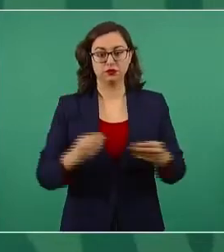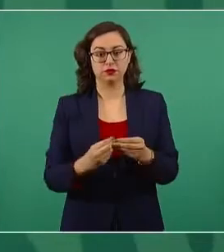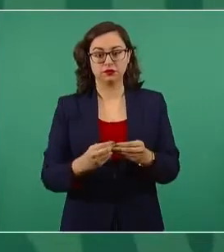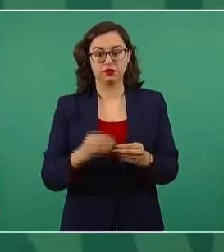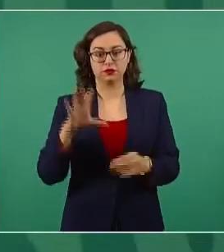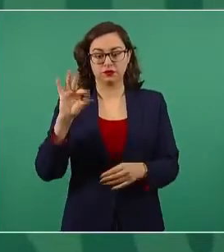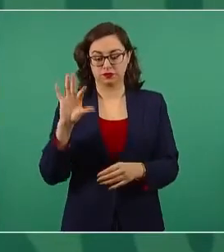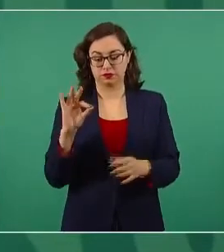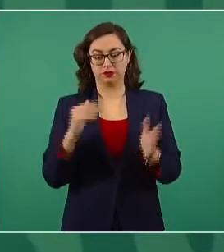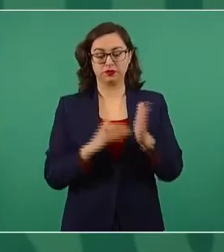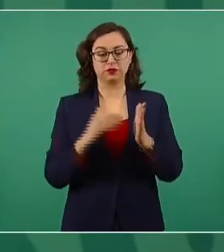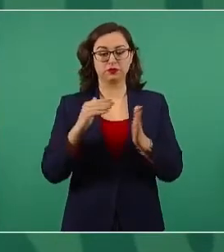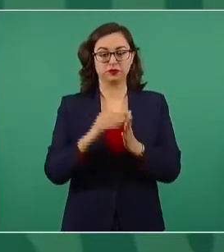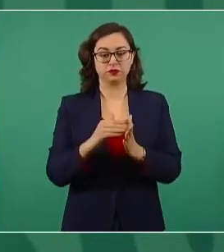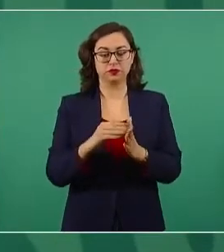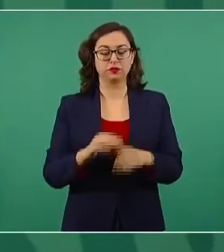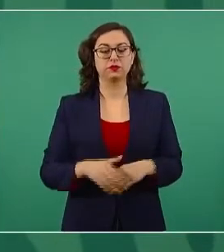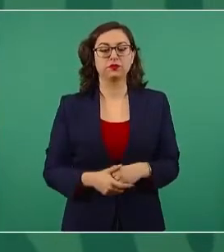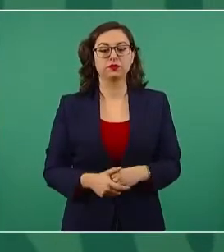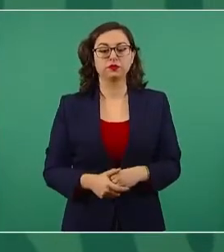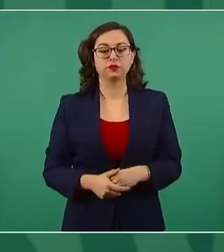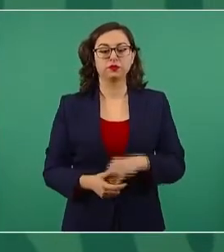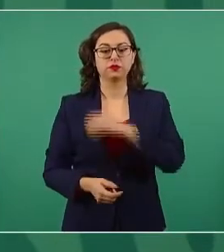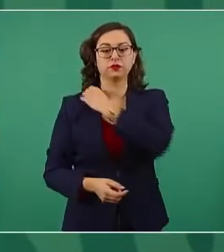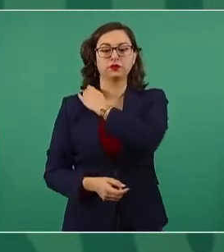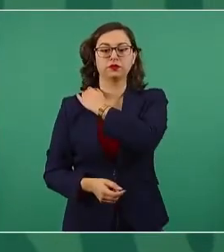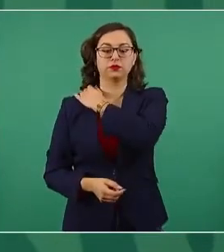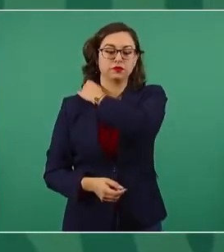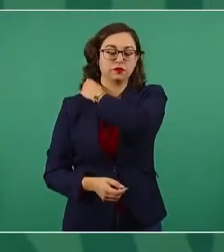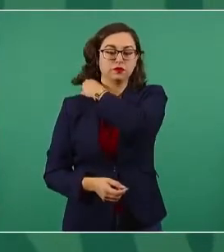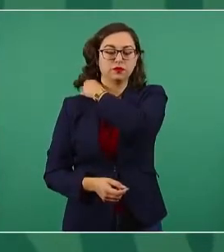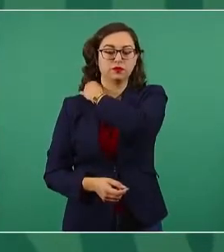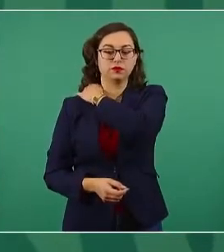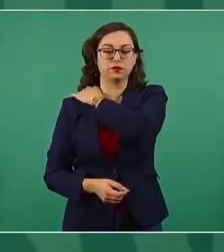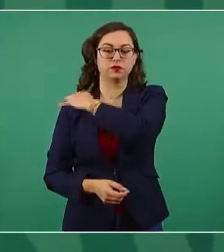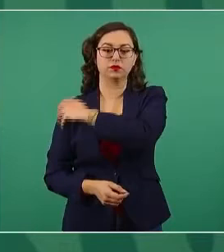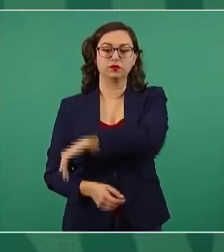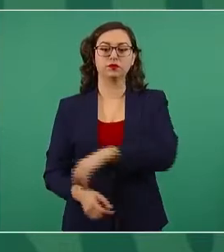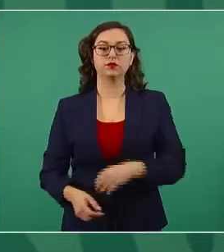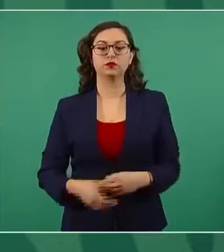De modo que vamos a informar el doctor Alcocer,